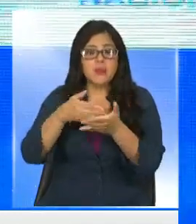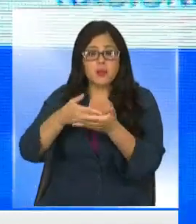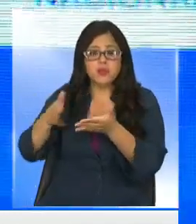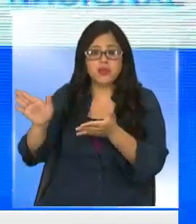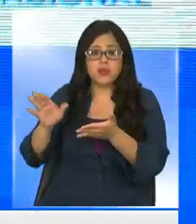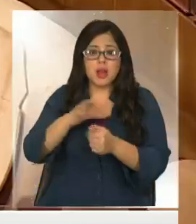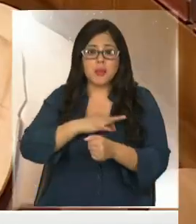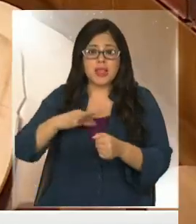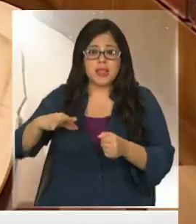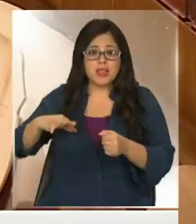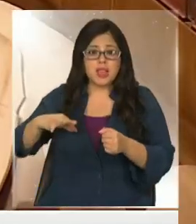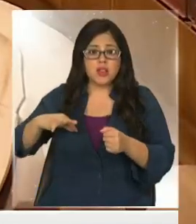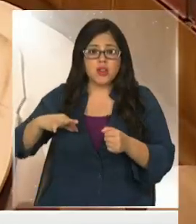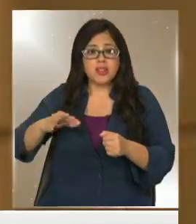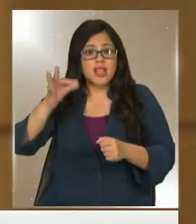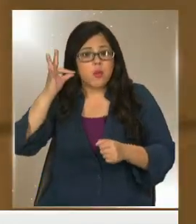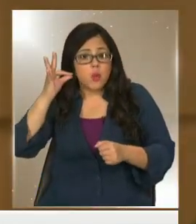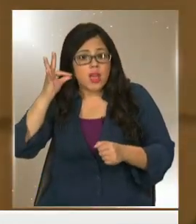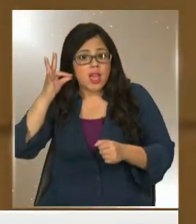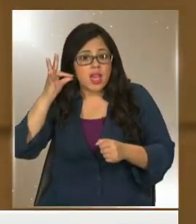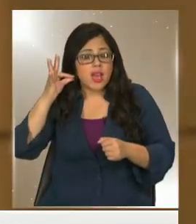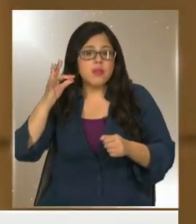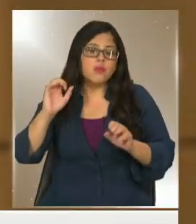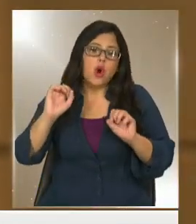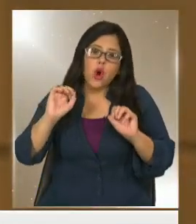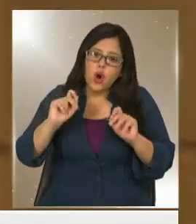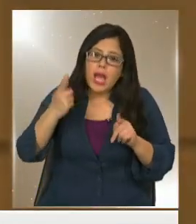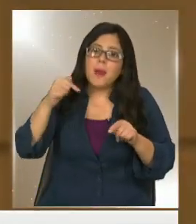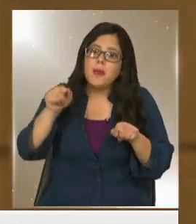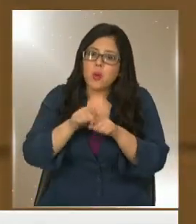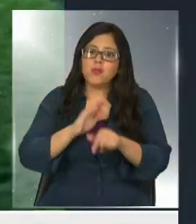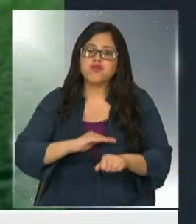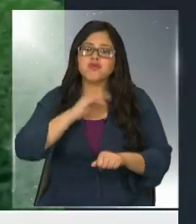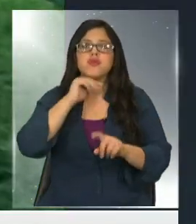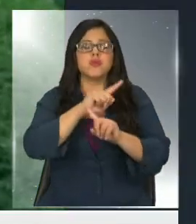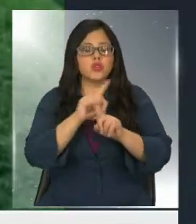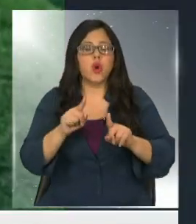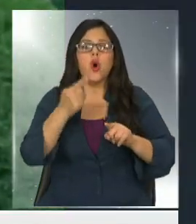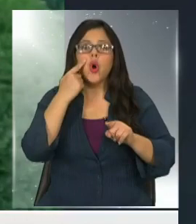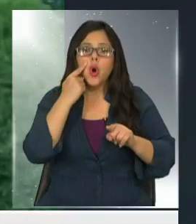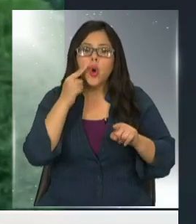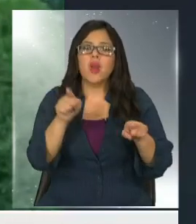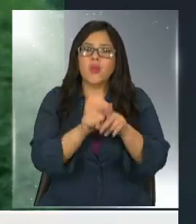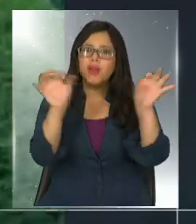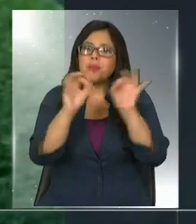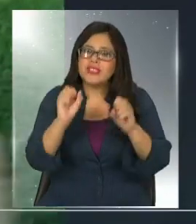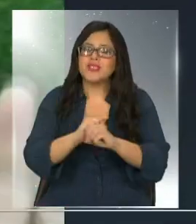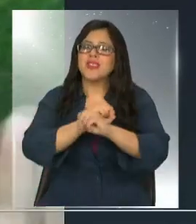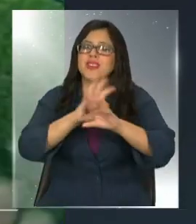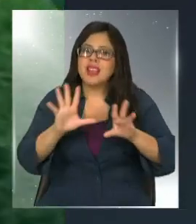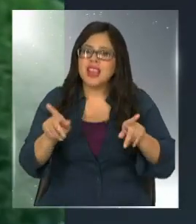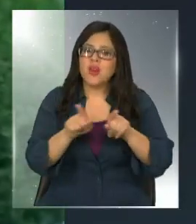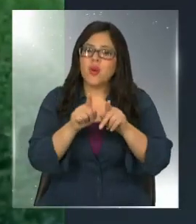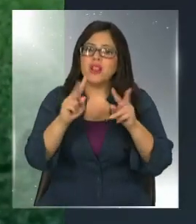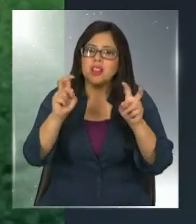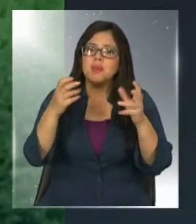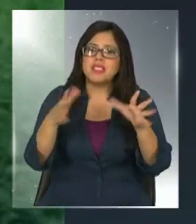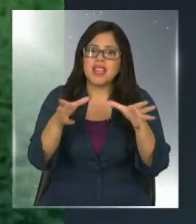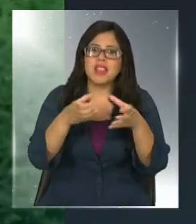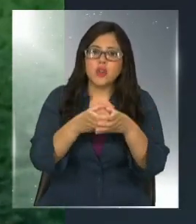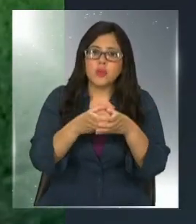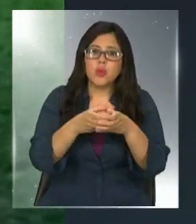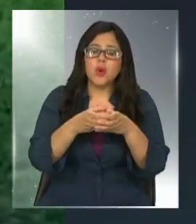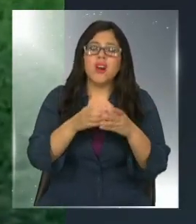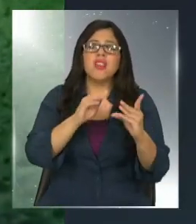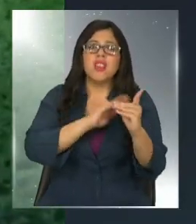desbloqueado pero para algunos no es suficiente que debe dar señales claras y concretas de apertura a la derecha social con